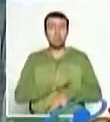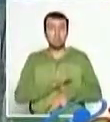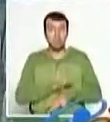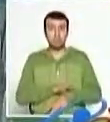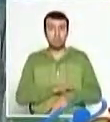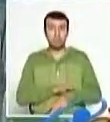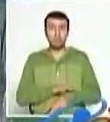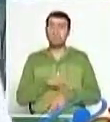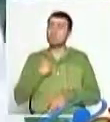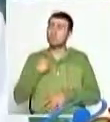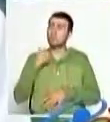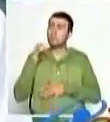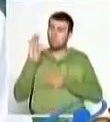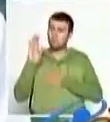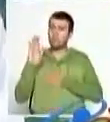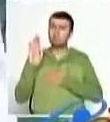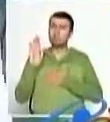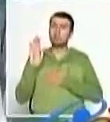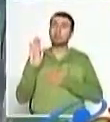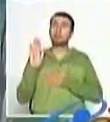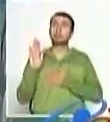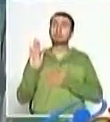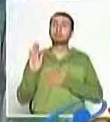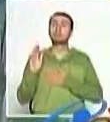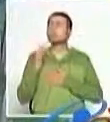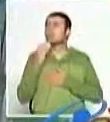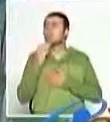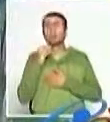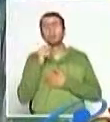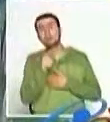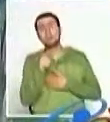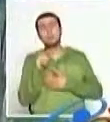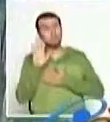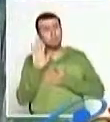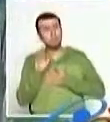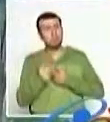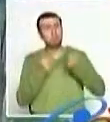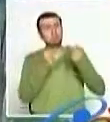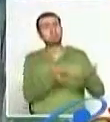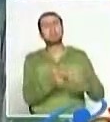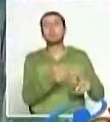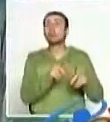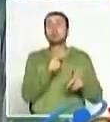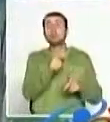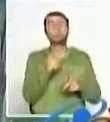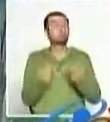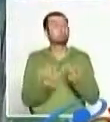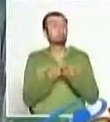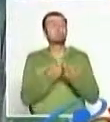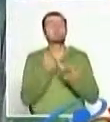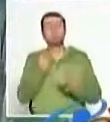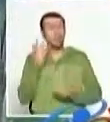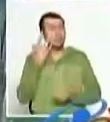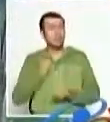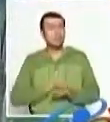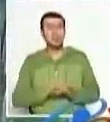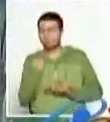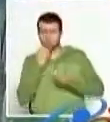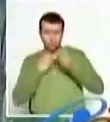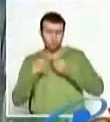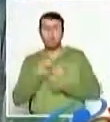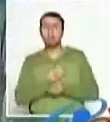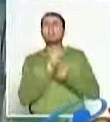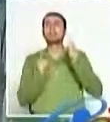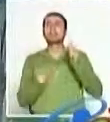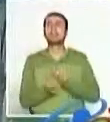estoy prometiendo un tratamiento, una curación, cuando no sé si usted se va a hacer una dieta, un ayuno, una desintoxicación,